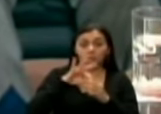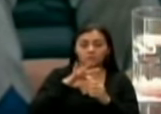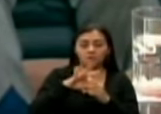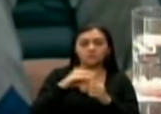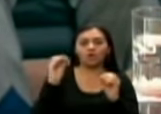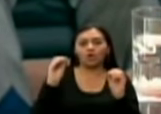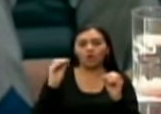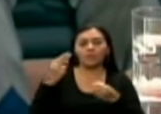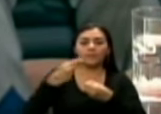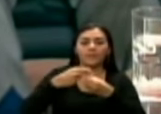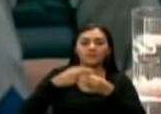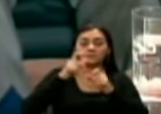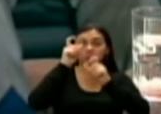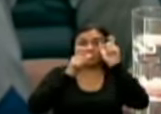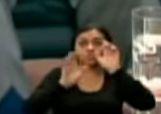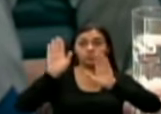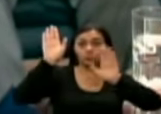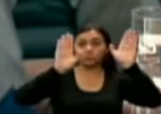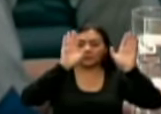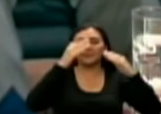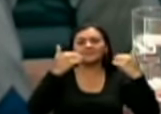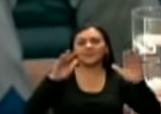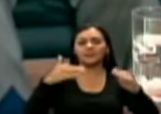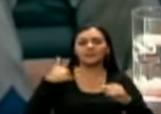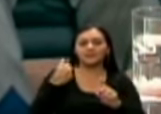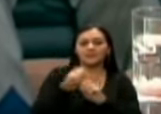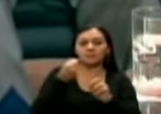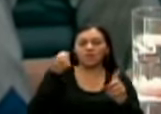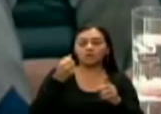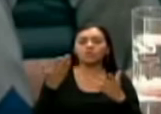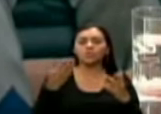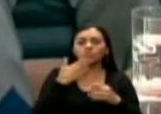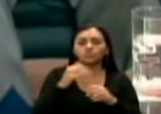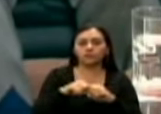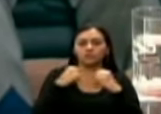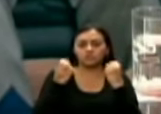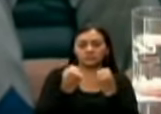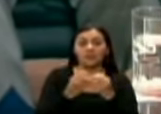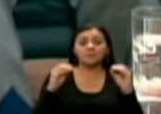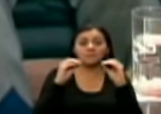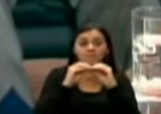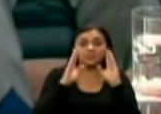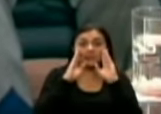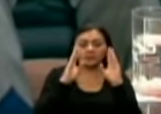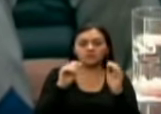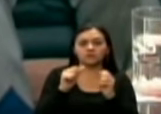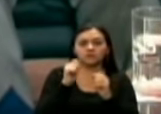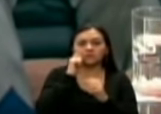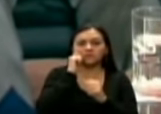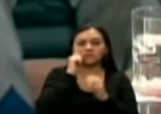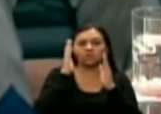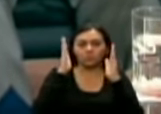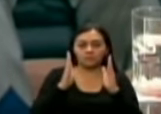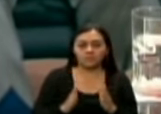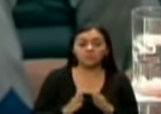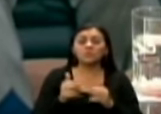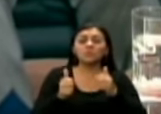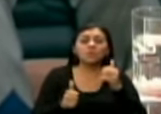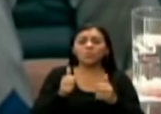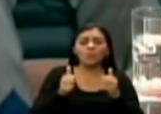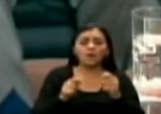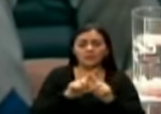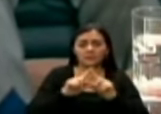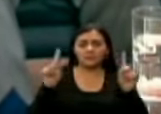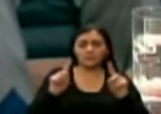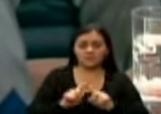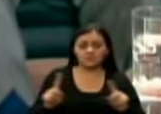la participación ciudadana, han tenido un fuerte impacto en lo social, en la atención al ser humano. ¿Cuál es la diferencia que